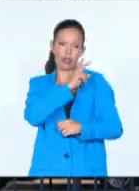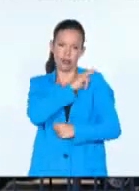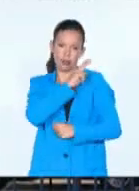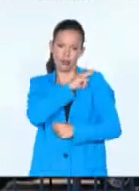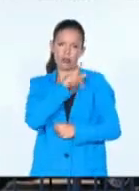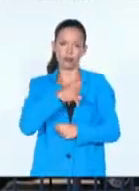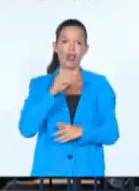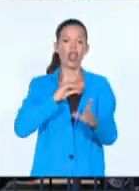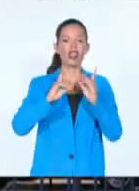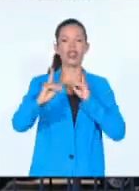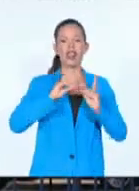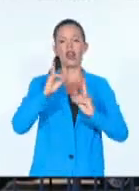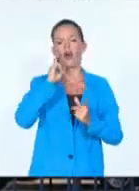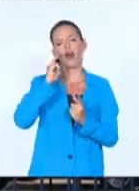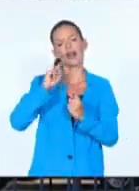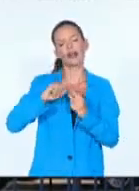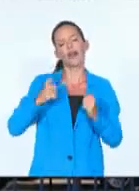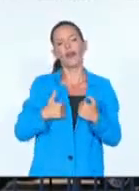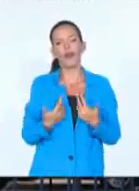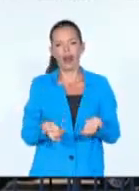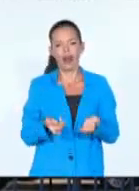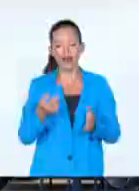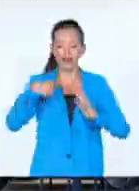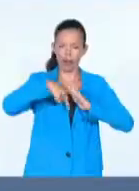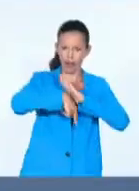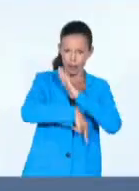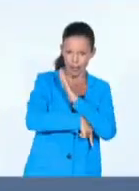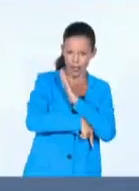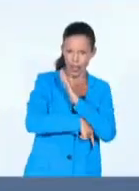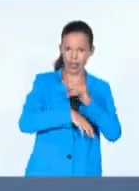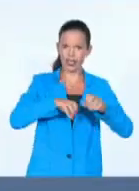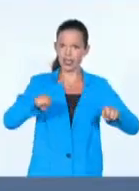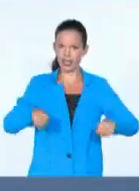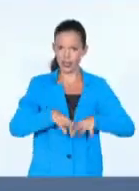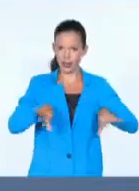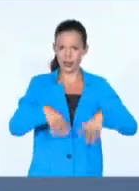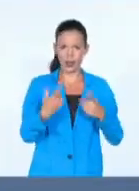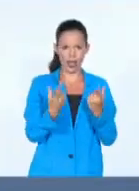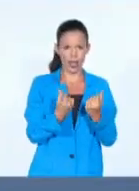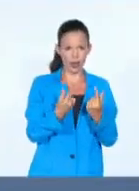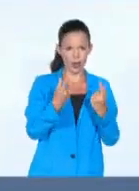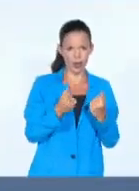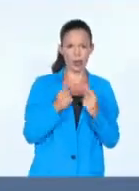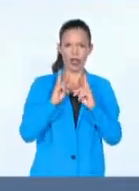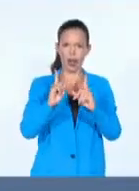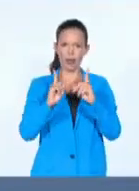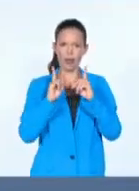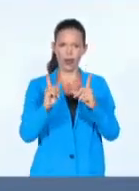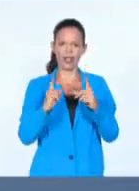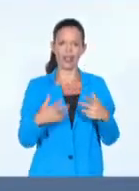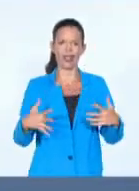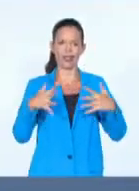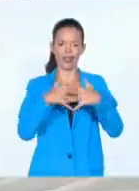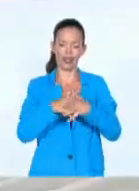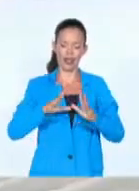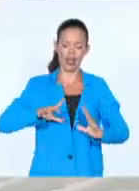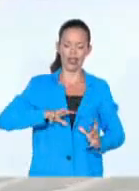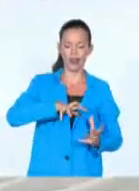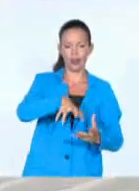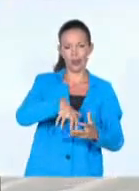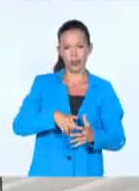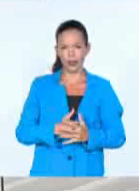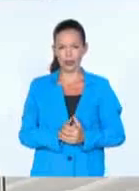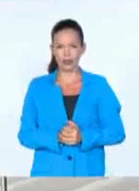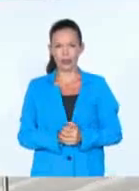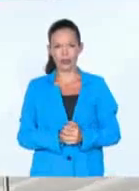como objetivo profundizar las relaciones económicas, políticas y diplomáticas de Cuba con el mundo. Desde la sede de Naciones Unidas en